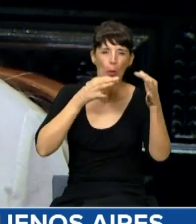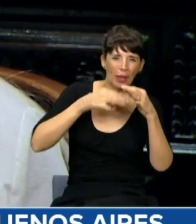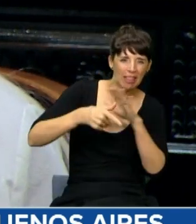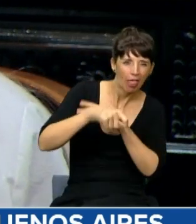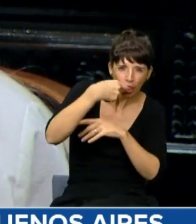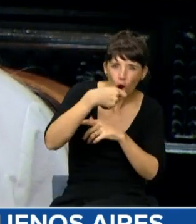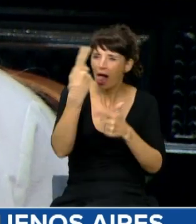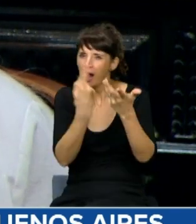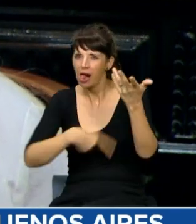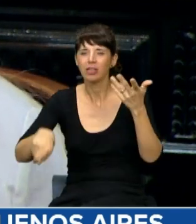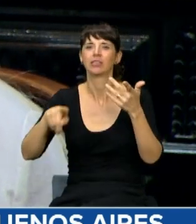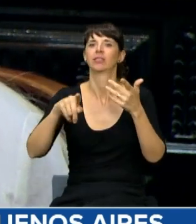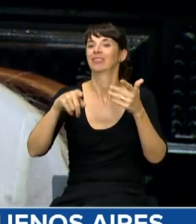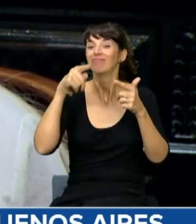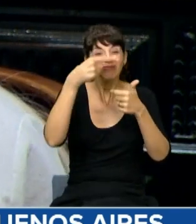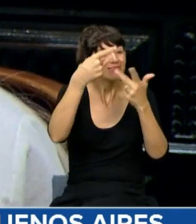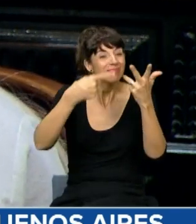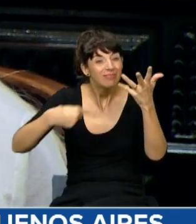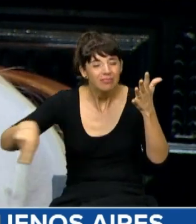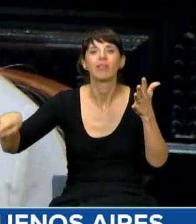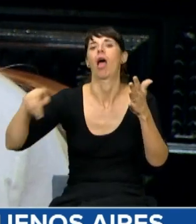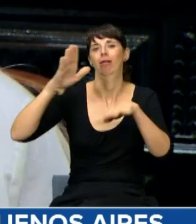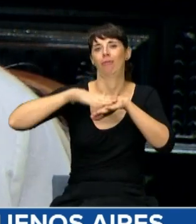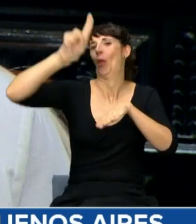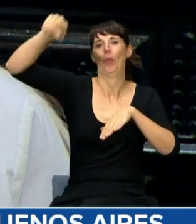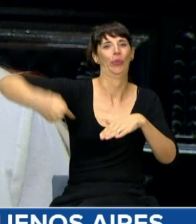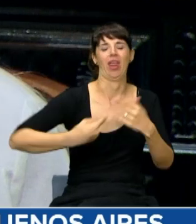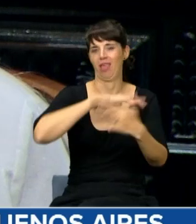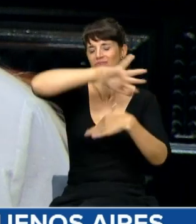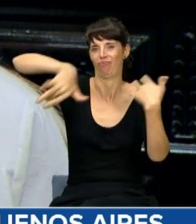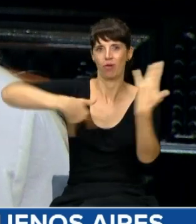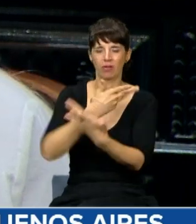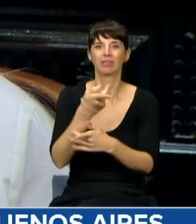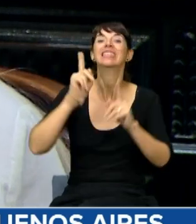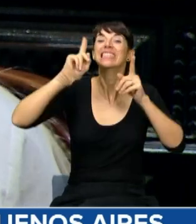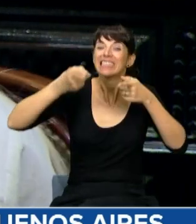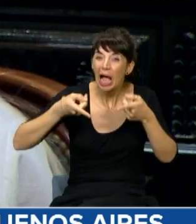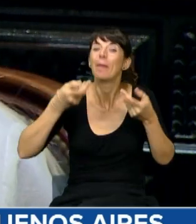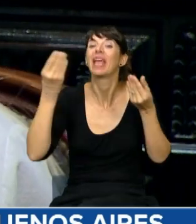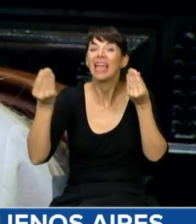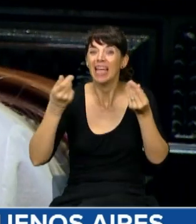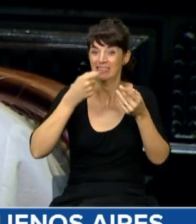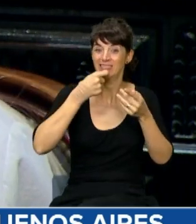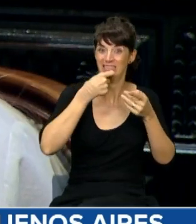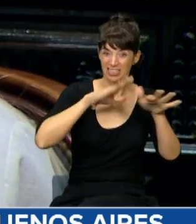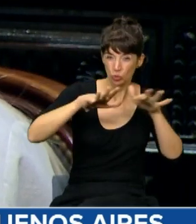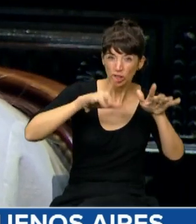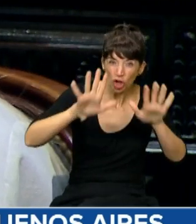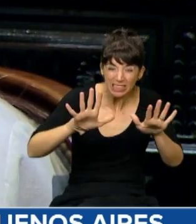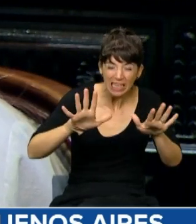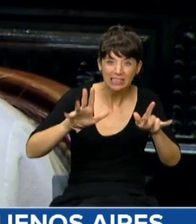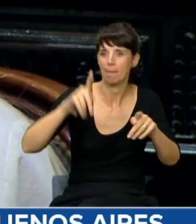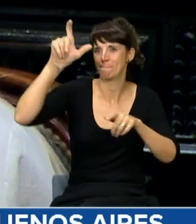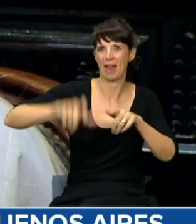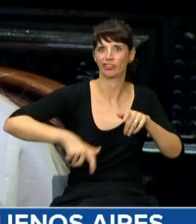armamento, son sin ninguna duda el caldo de cultivo, como lo es también la impunidad de los crímenes cuando se cometen y